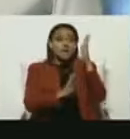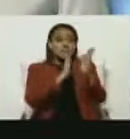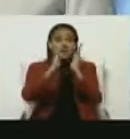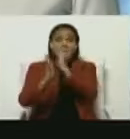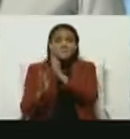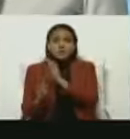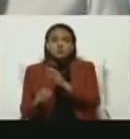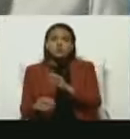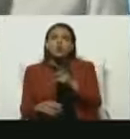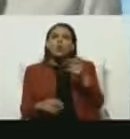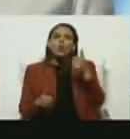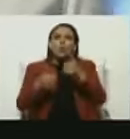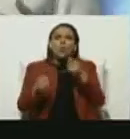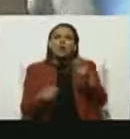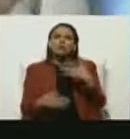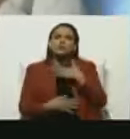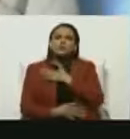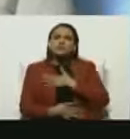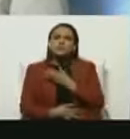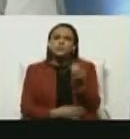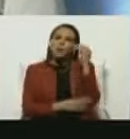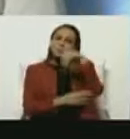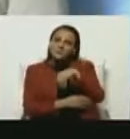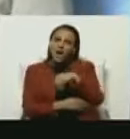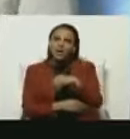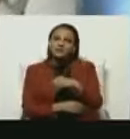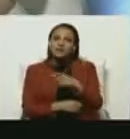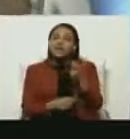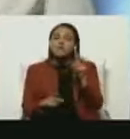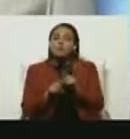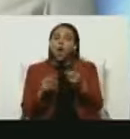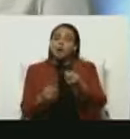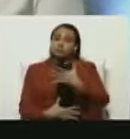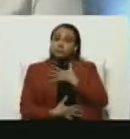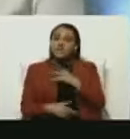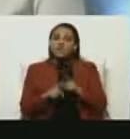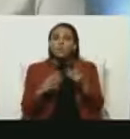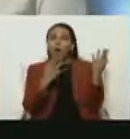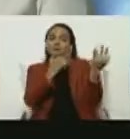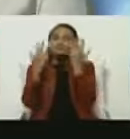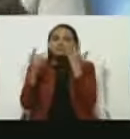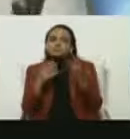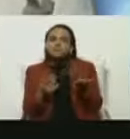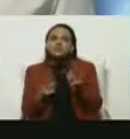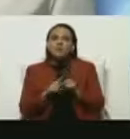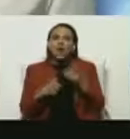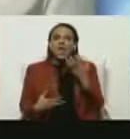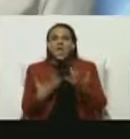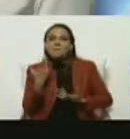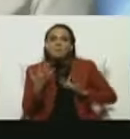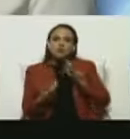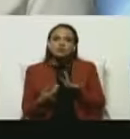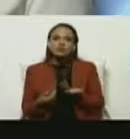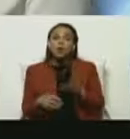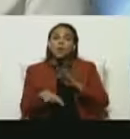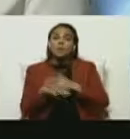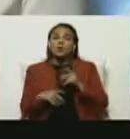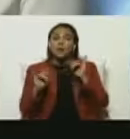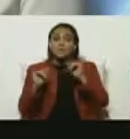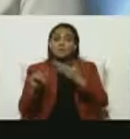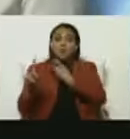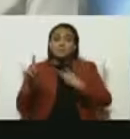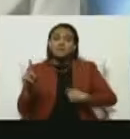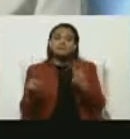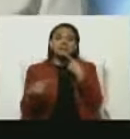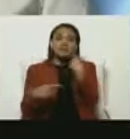disfrutamos, ¿cuál fue el que mayor generó usted conmoción, emotividad? Porque el presidente constitucional Nicolás Maduro